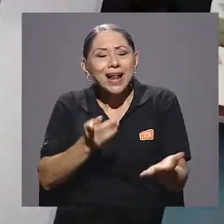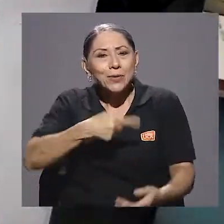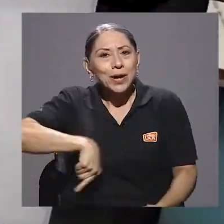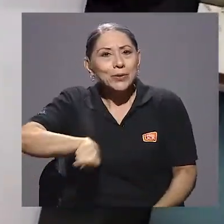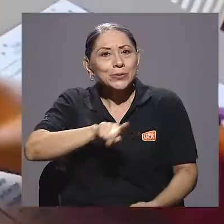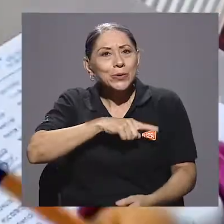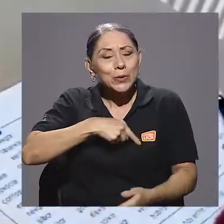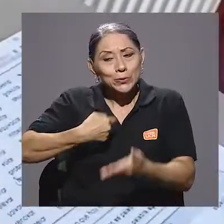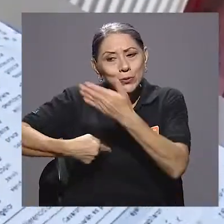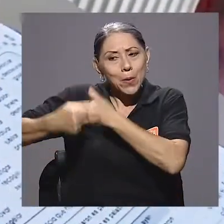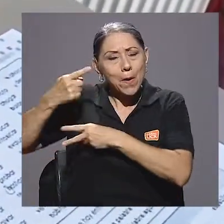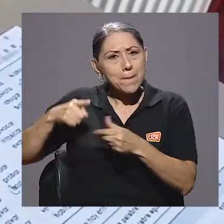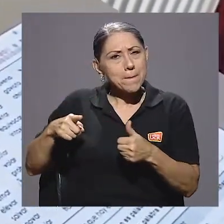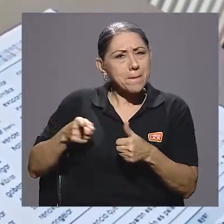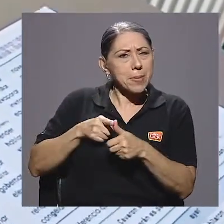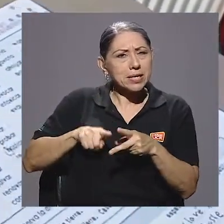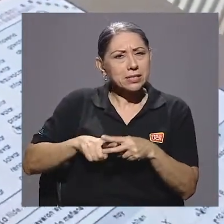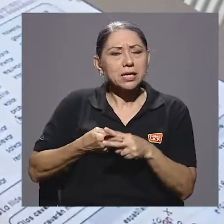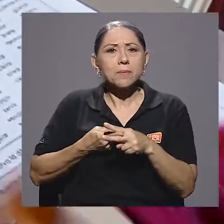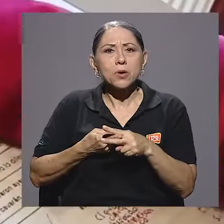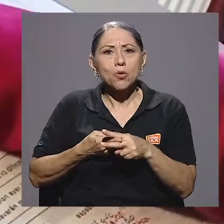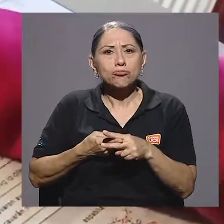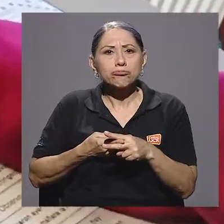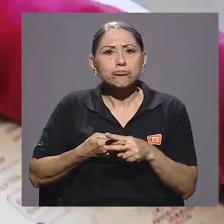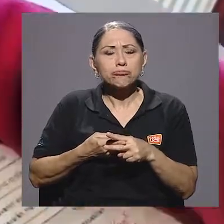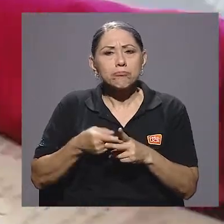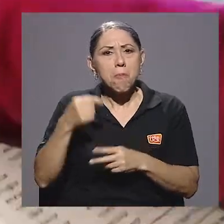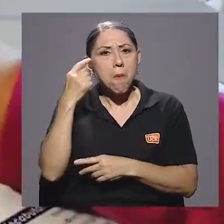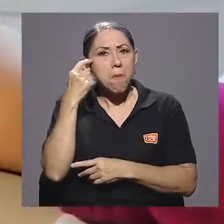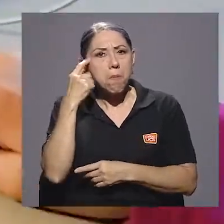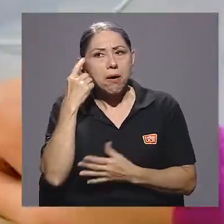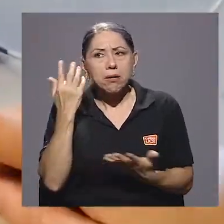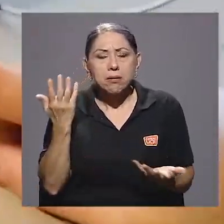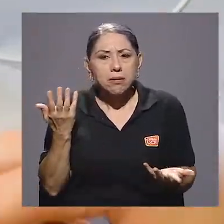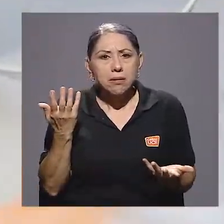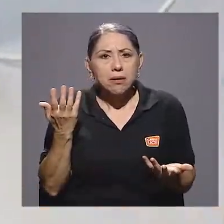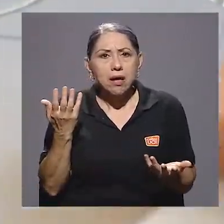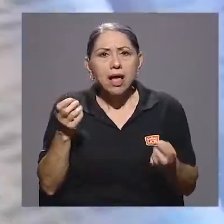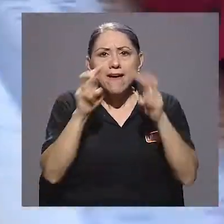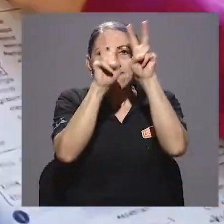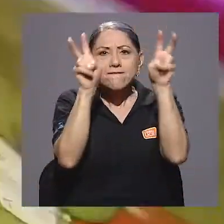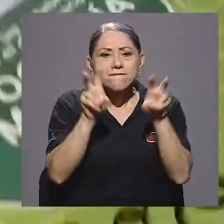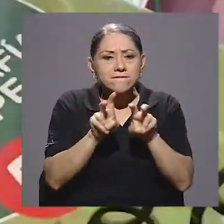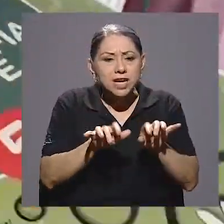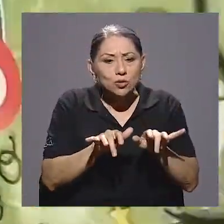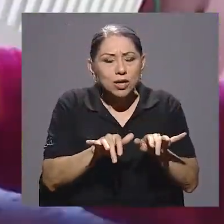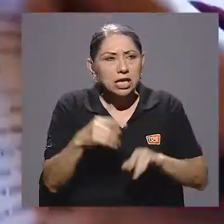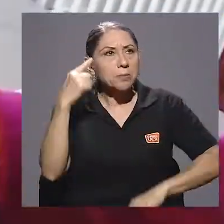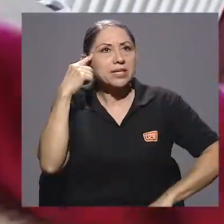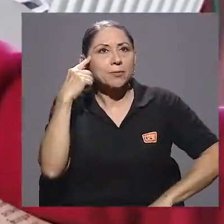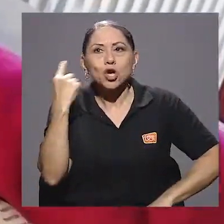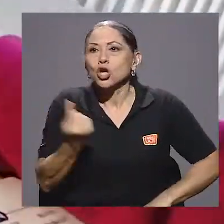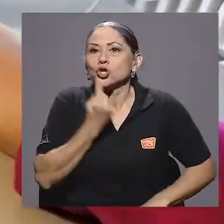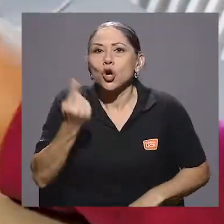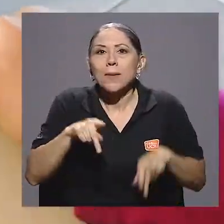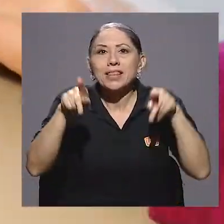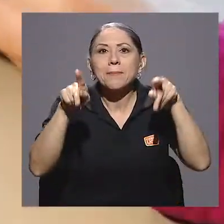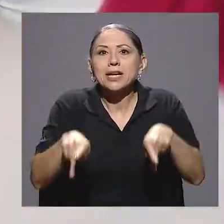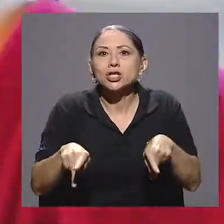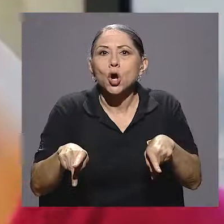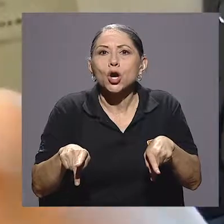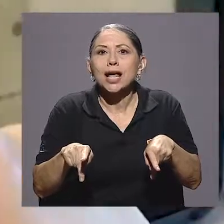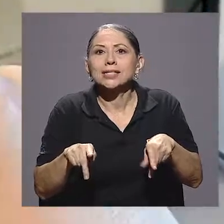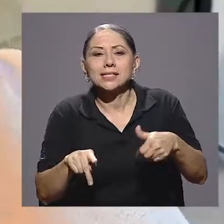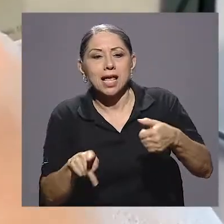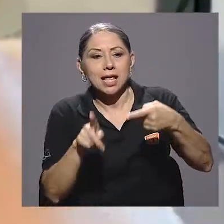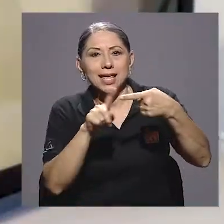nosotros en principio consideramos en la virtualización solamente a las personas que estén en un